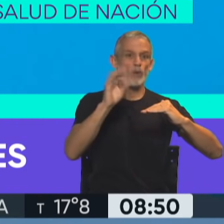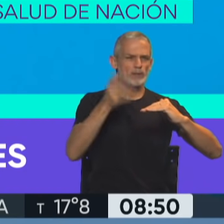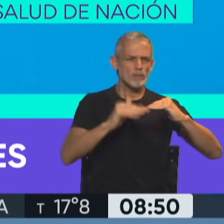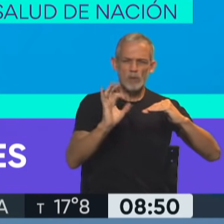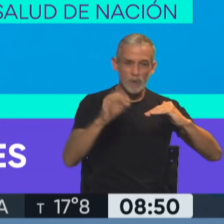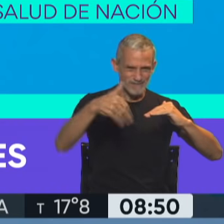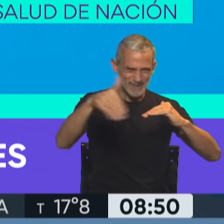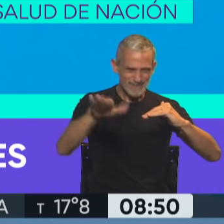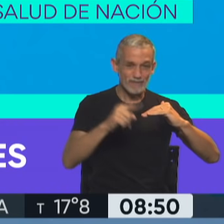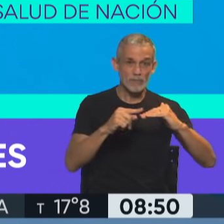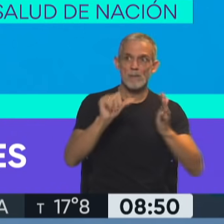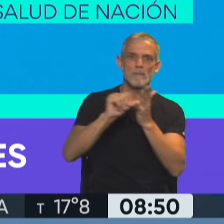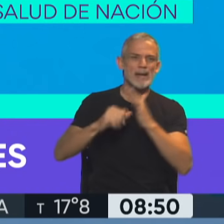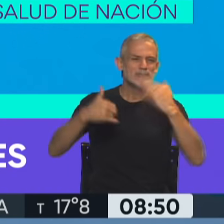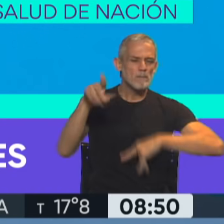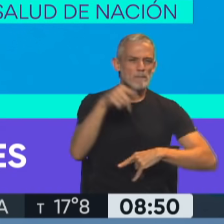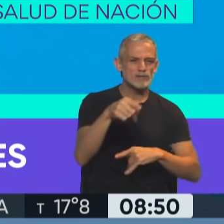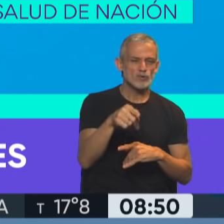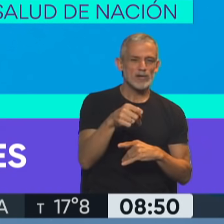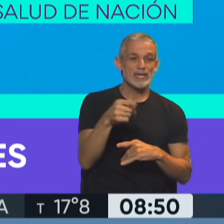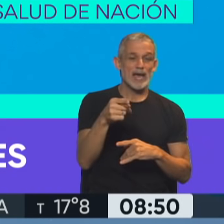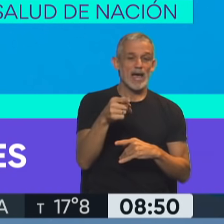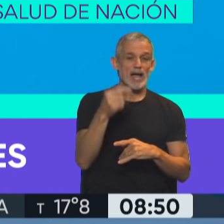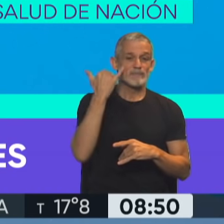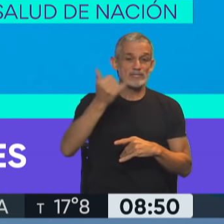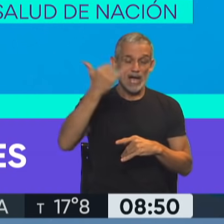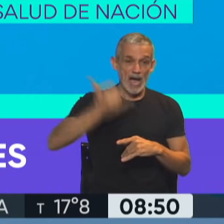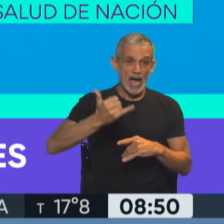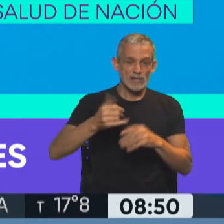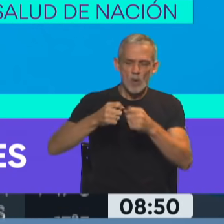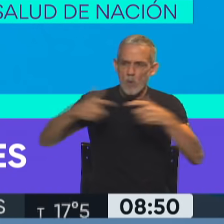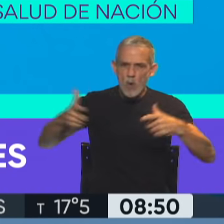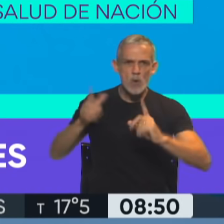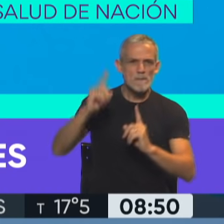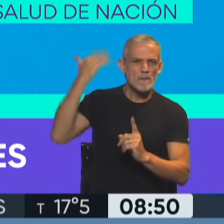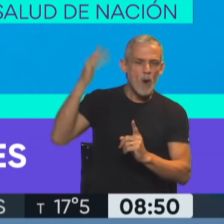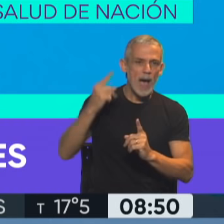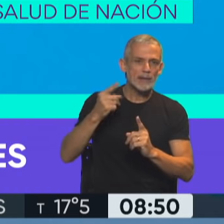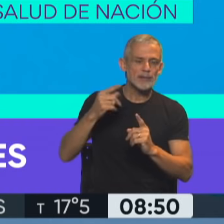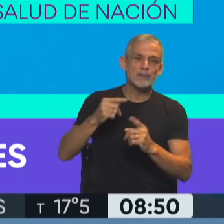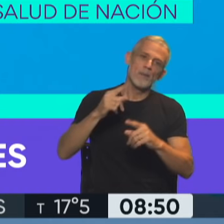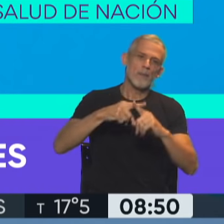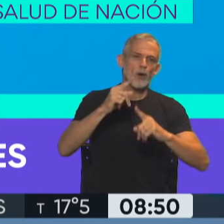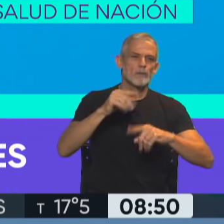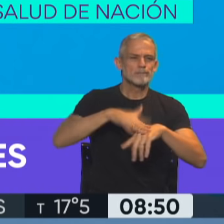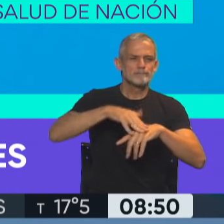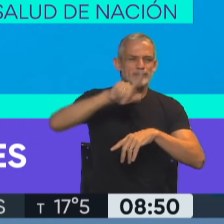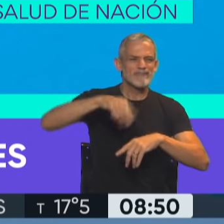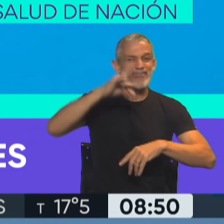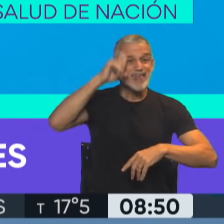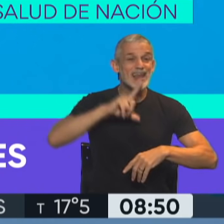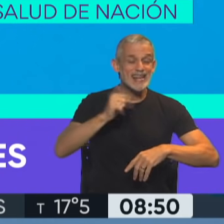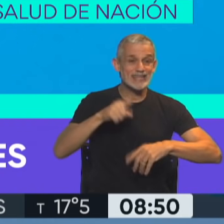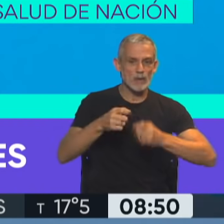la mayoría de los países que han tenido un aumento del número de casos a expensa del brote de la variante Delta,